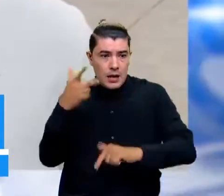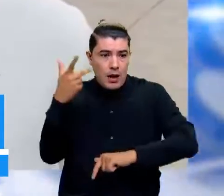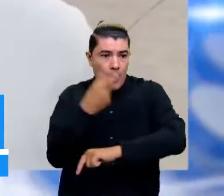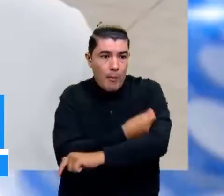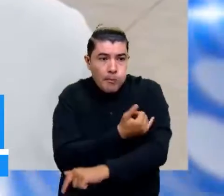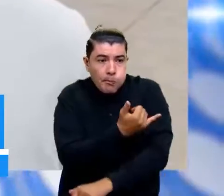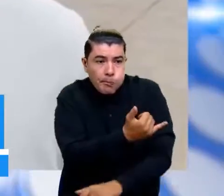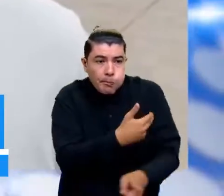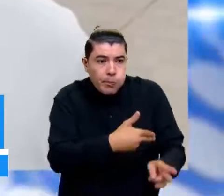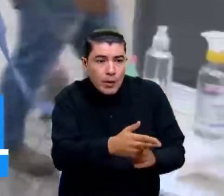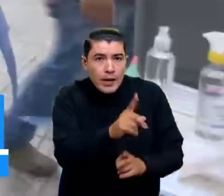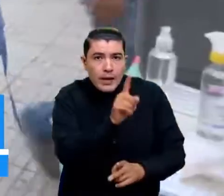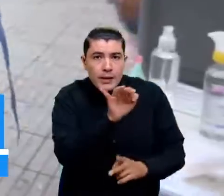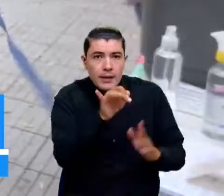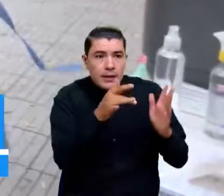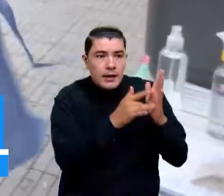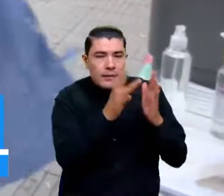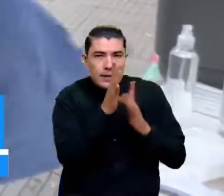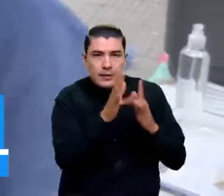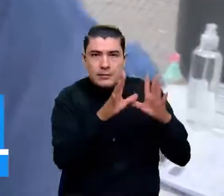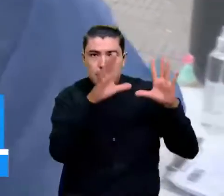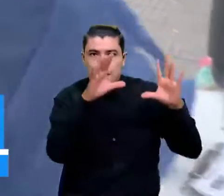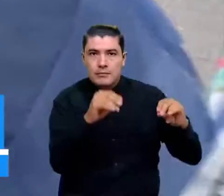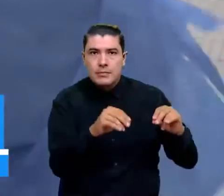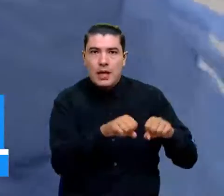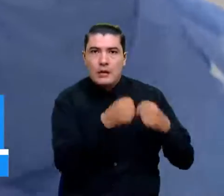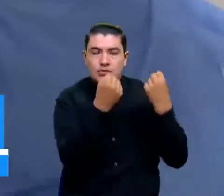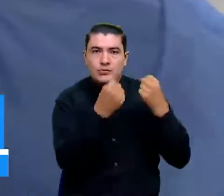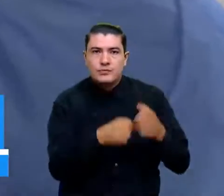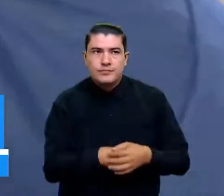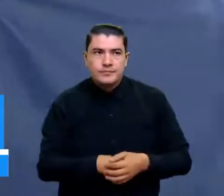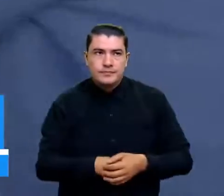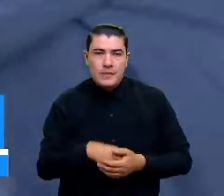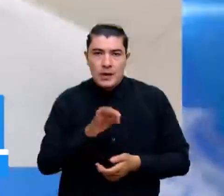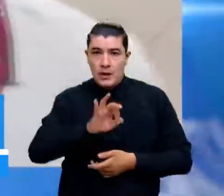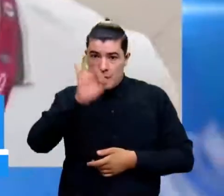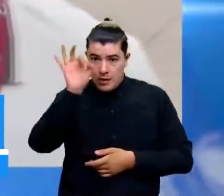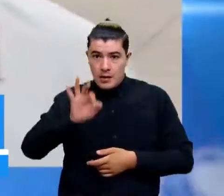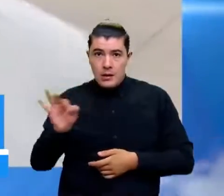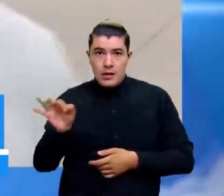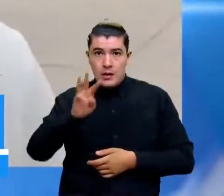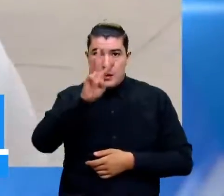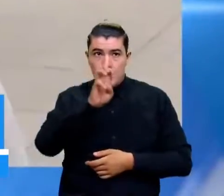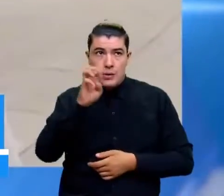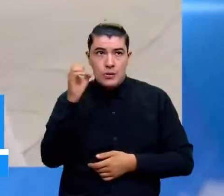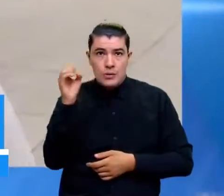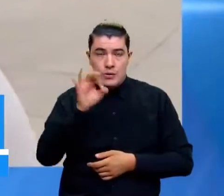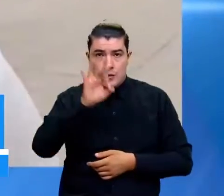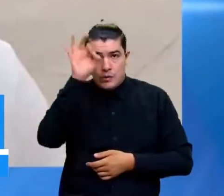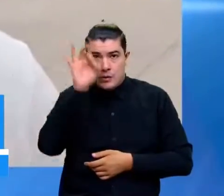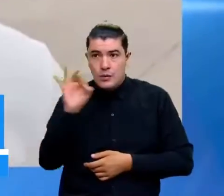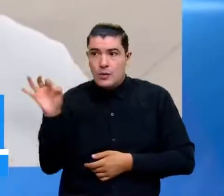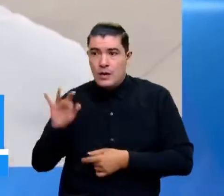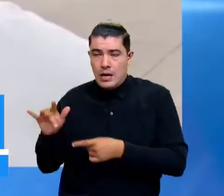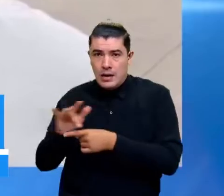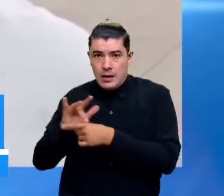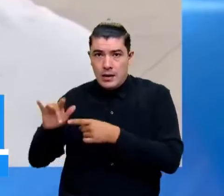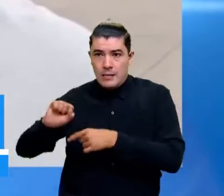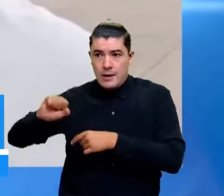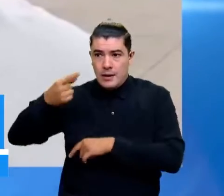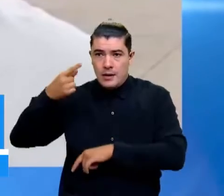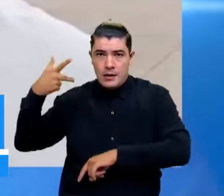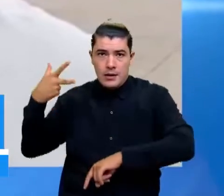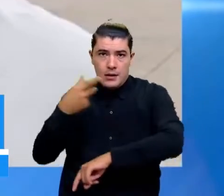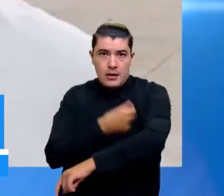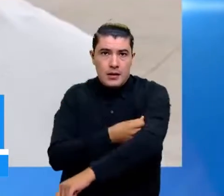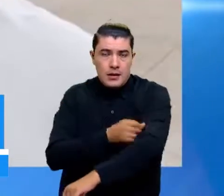que se nos vence en este 13 de abril. En estos momentos tenemos un porcentaje del 80% de aplicaciones de primeras dosis en todo Norte